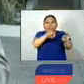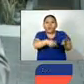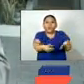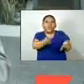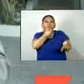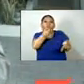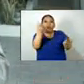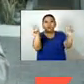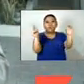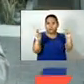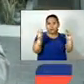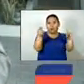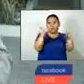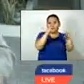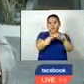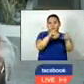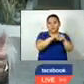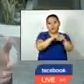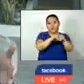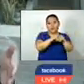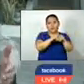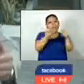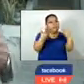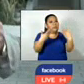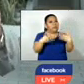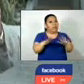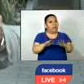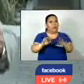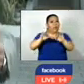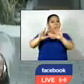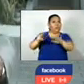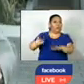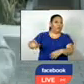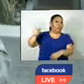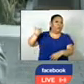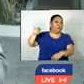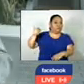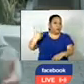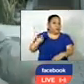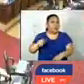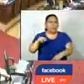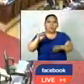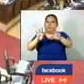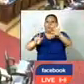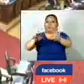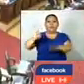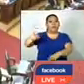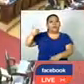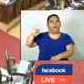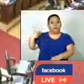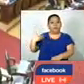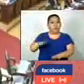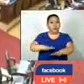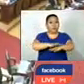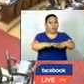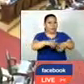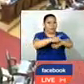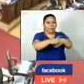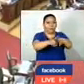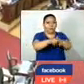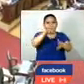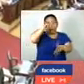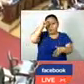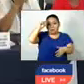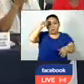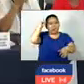bancaria ya de cerca de ocho años, de cerca de nueve años. Y con la salida de funcionarios de la